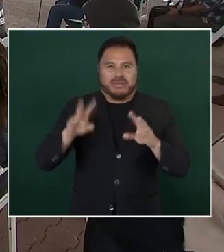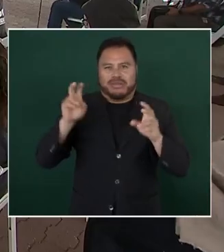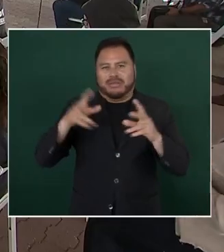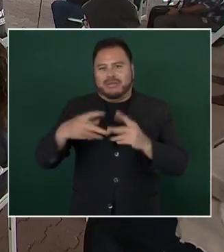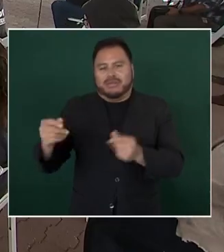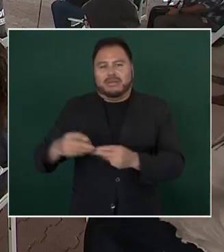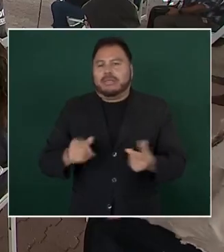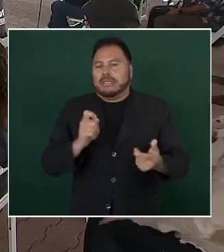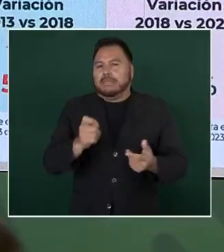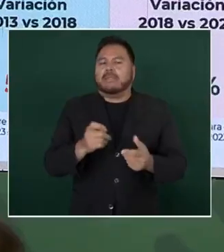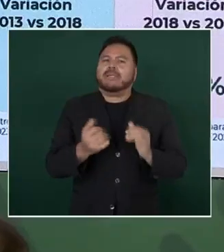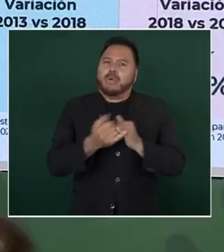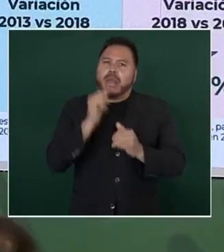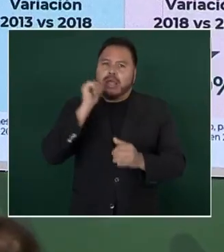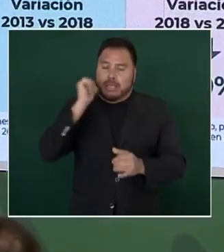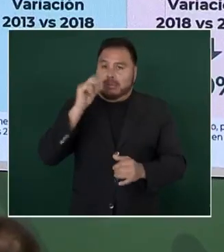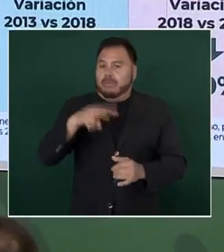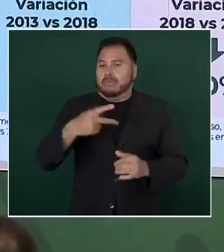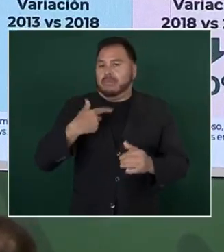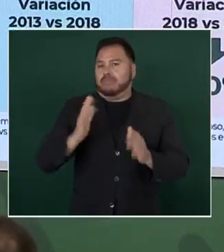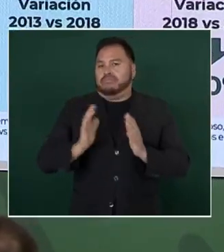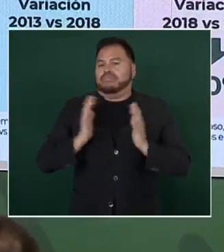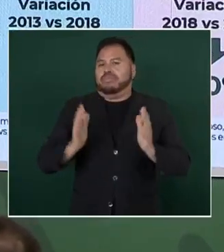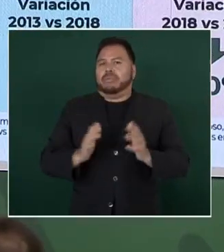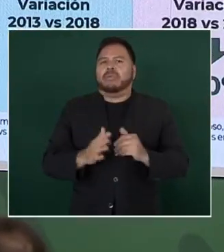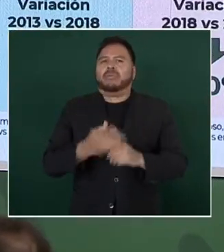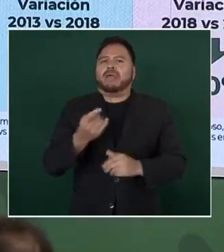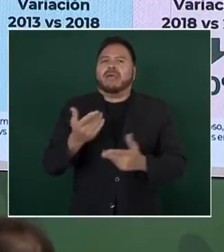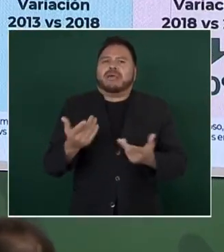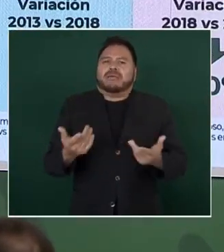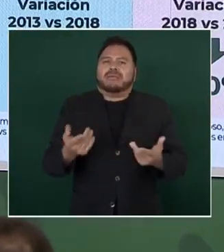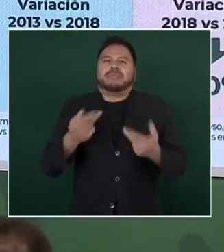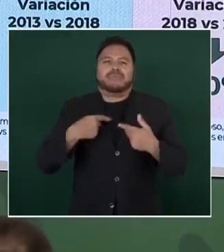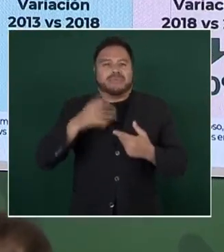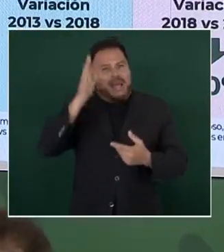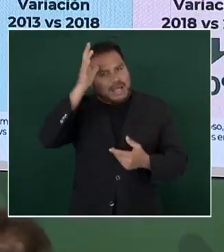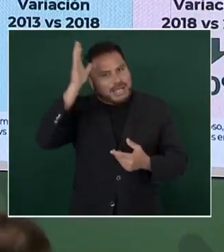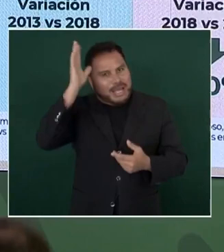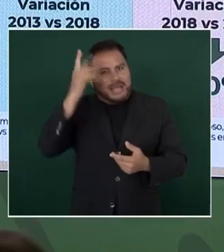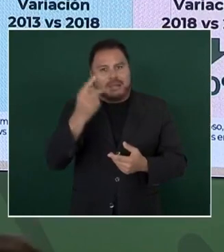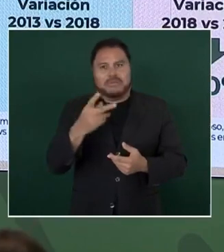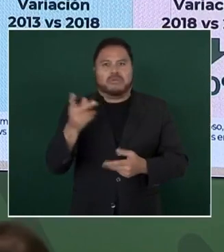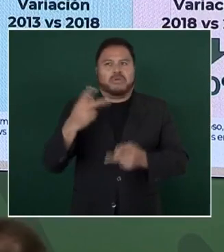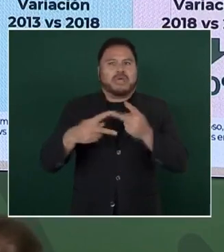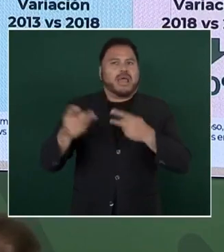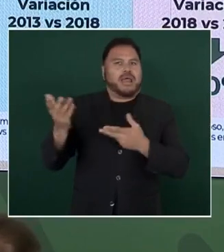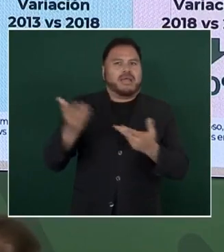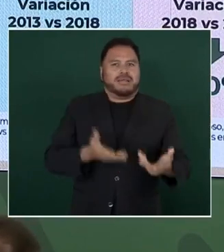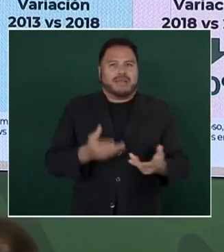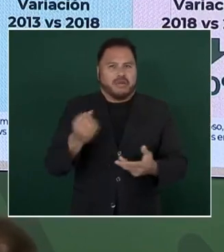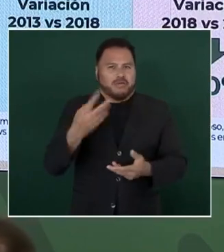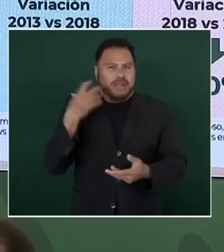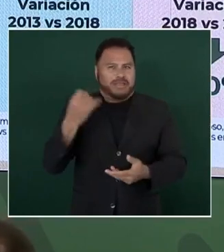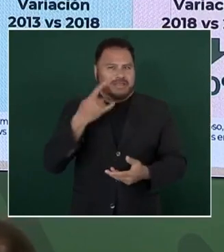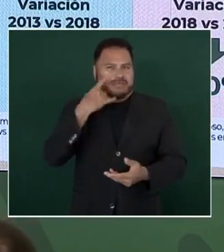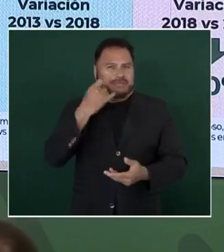hasta me sorprendí, porque no llegaban los de Azteca a la